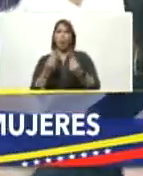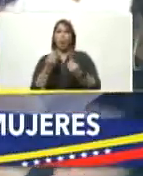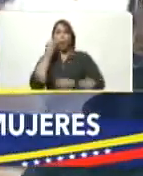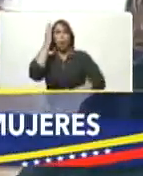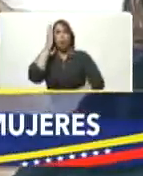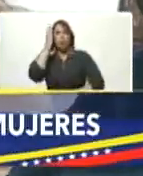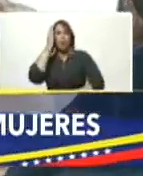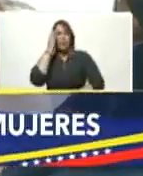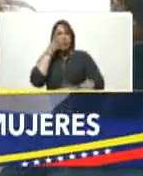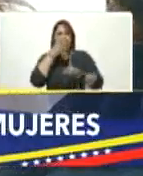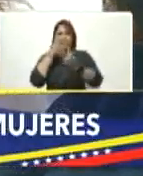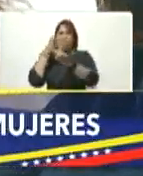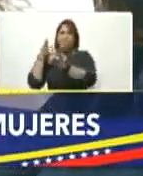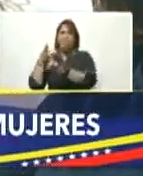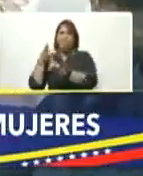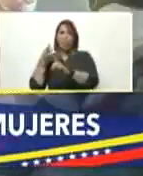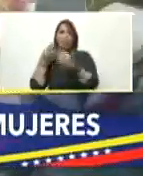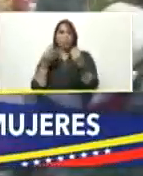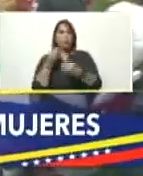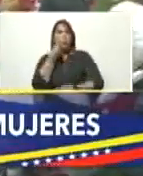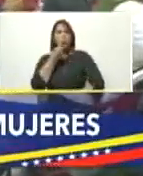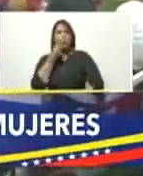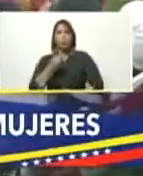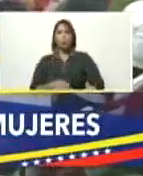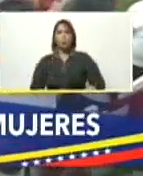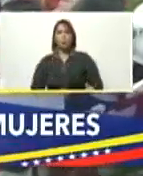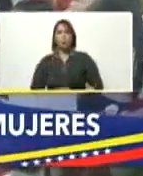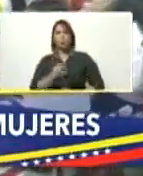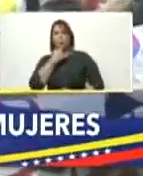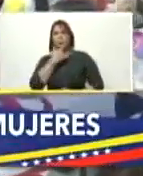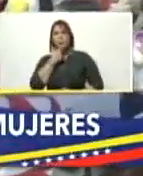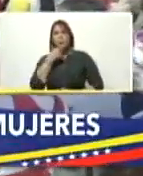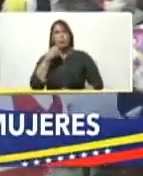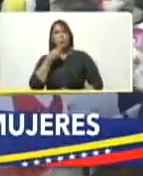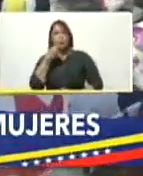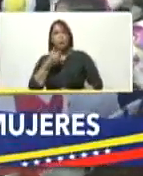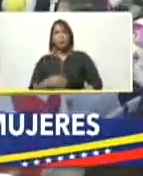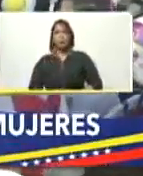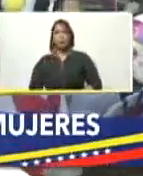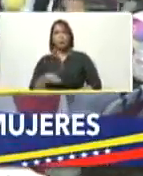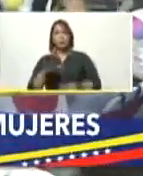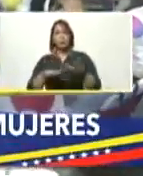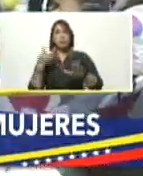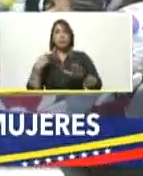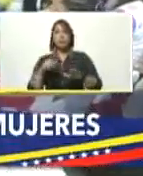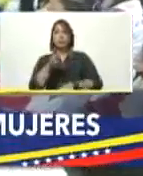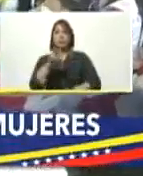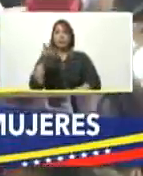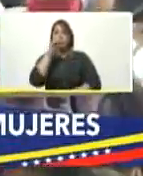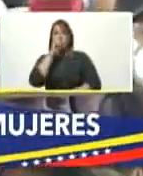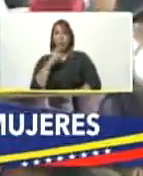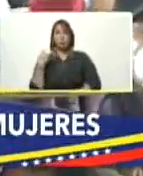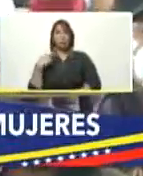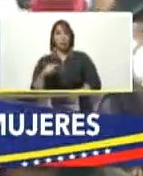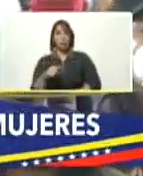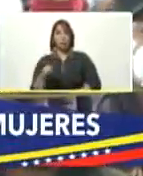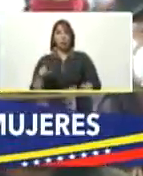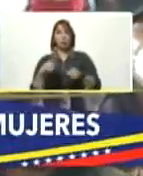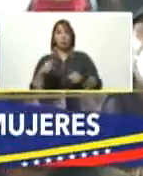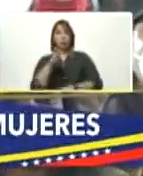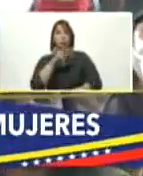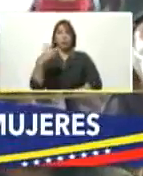conciencia, María, de esta juventud, hermosa juventud. Apenas tiene 22 años, va a cumplir